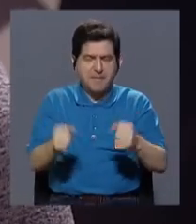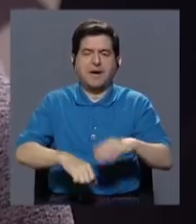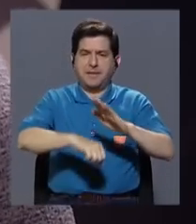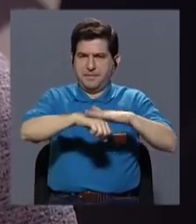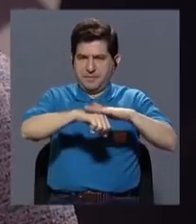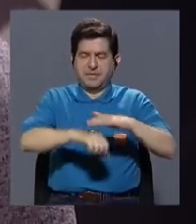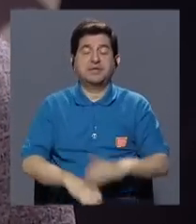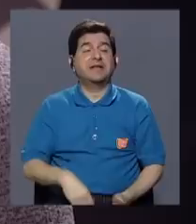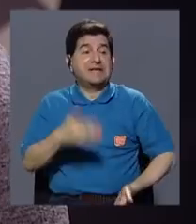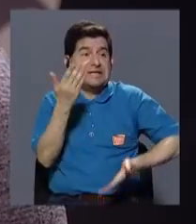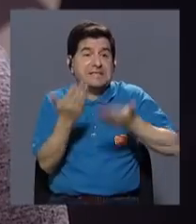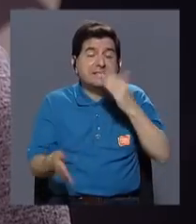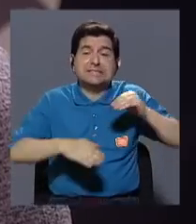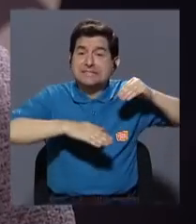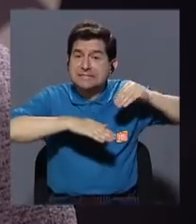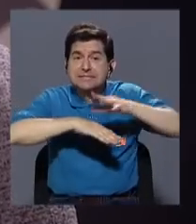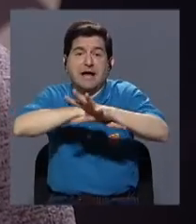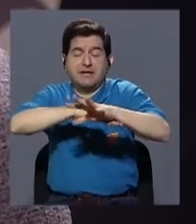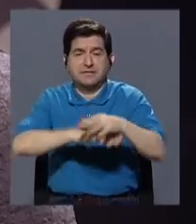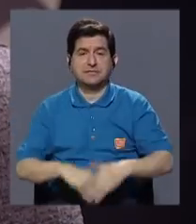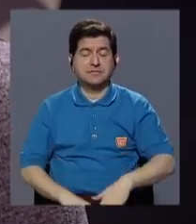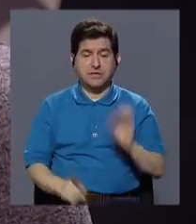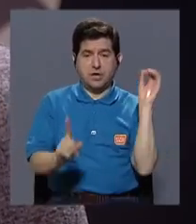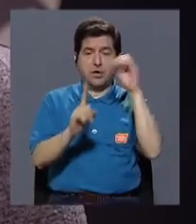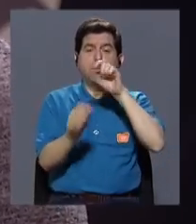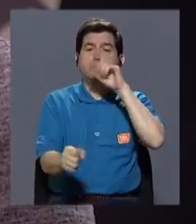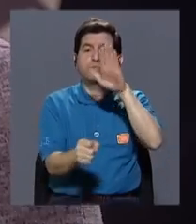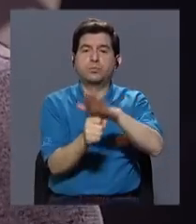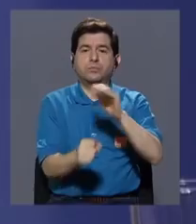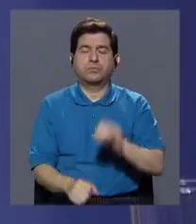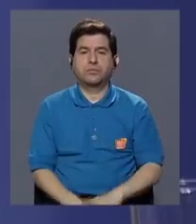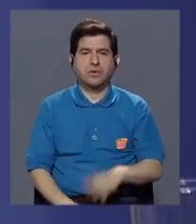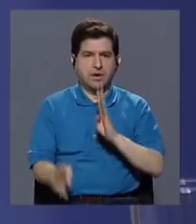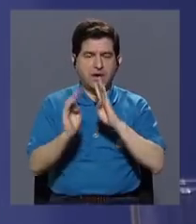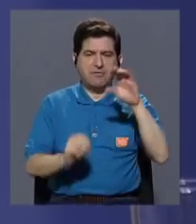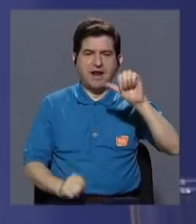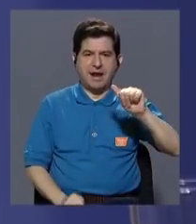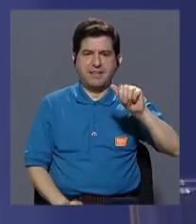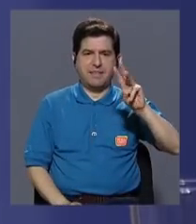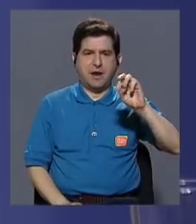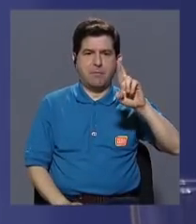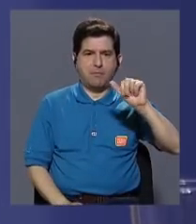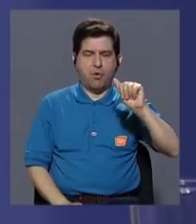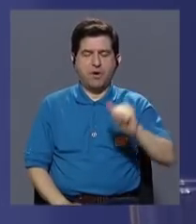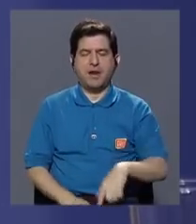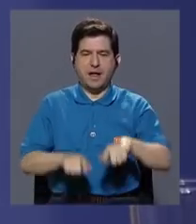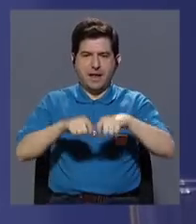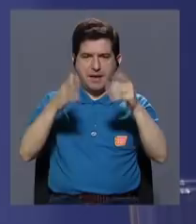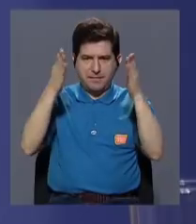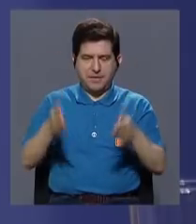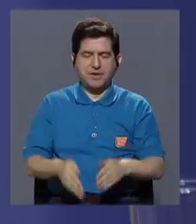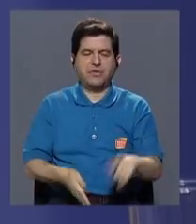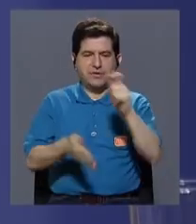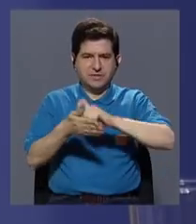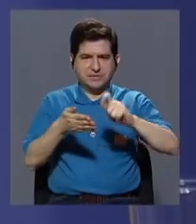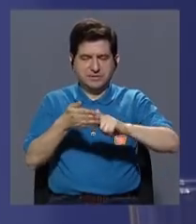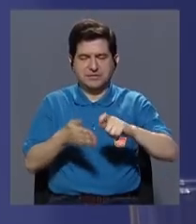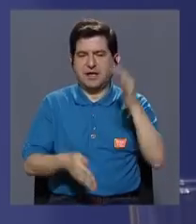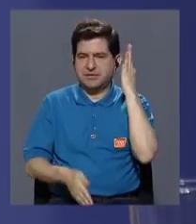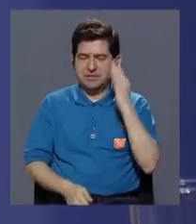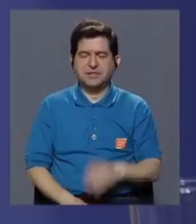rompa quizás influya en lograr ese objetivo conversamos con andrea mora periodista escritora costarricense